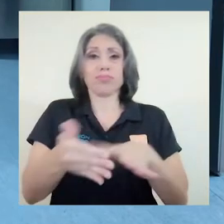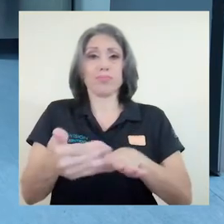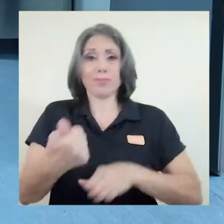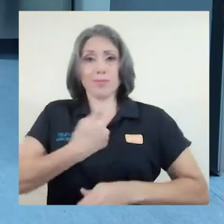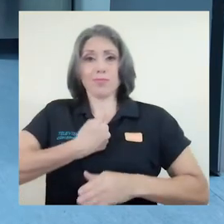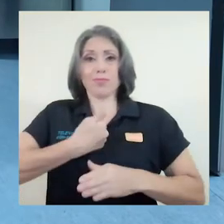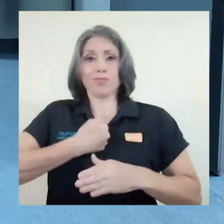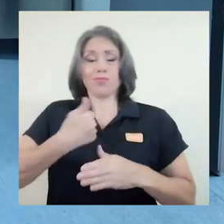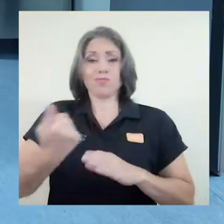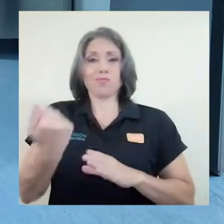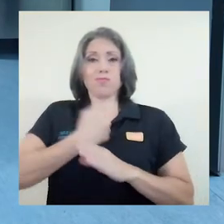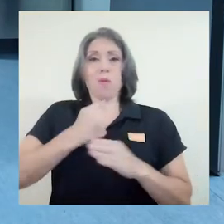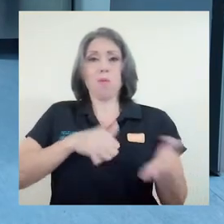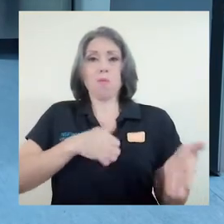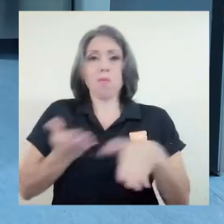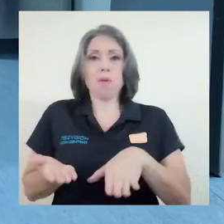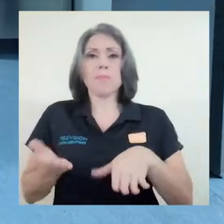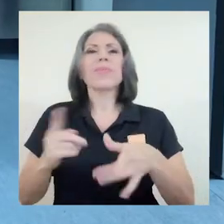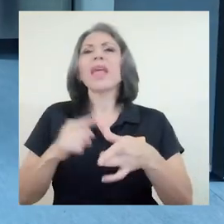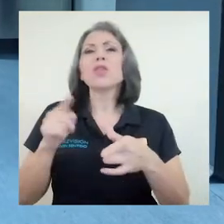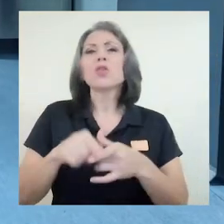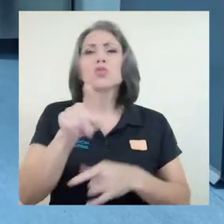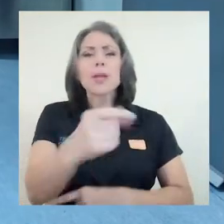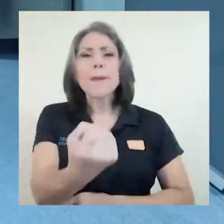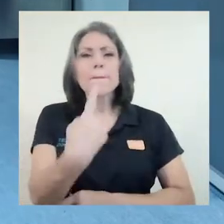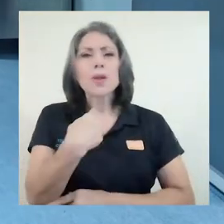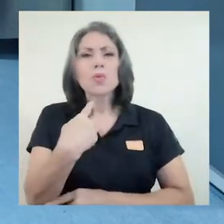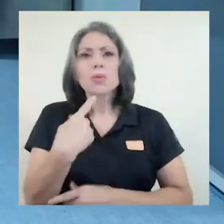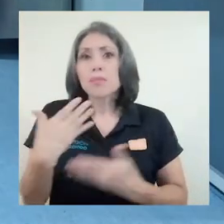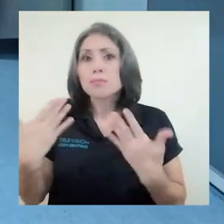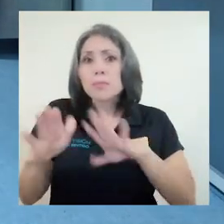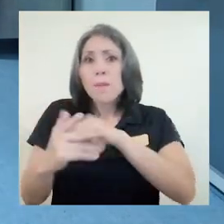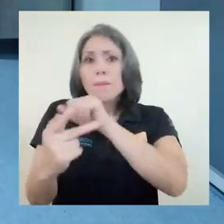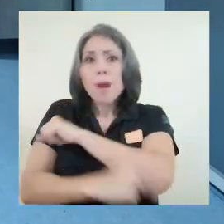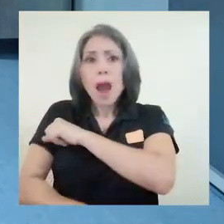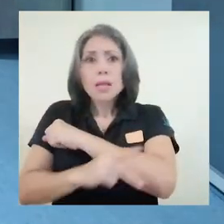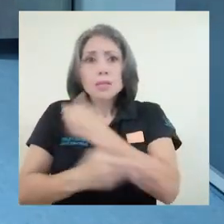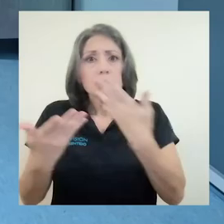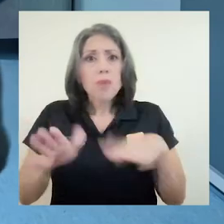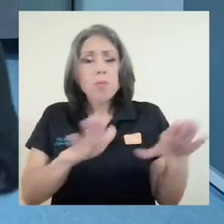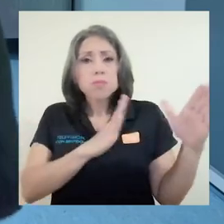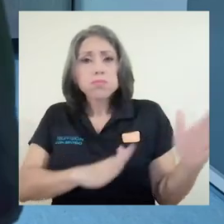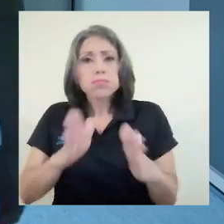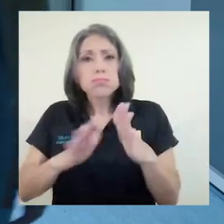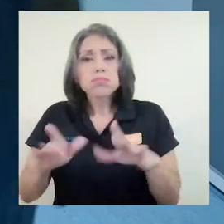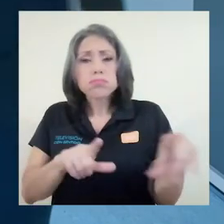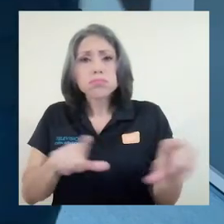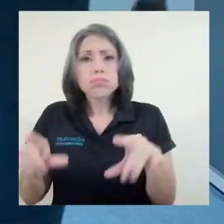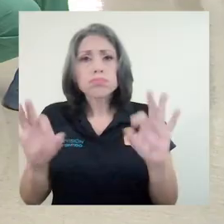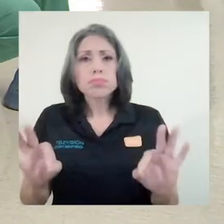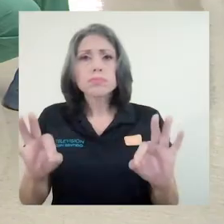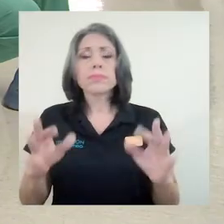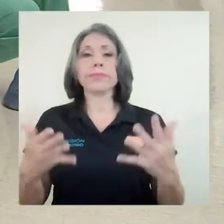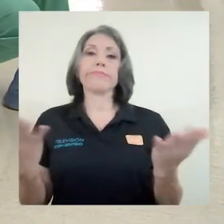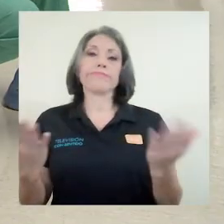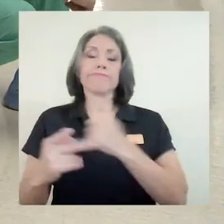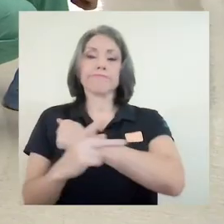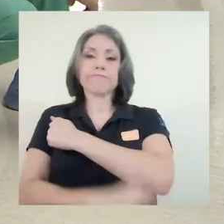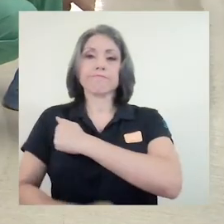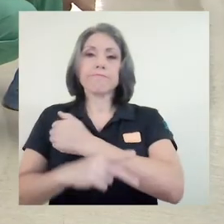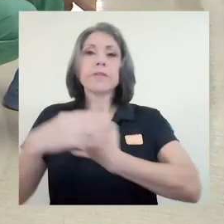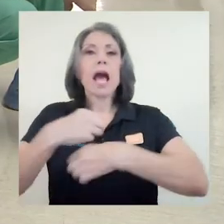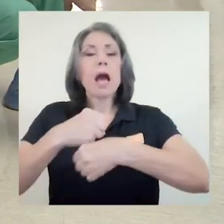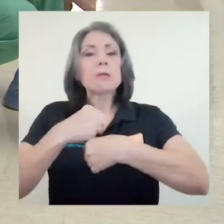y el país está haciendo lo mejor que se puede en este momento y todo está saliendo excelente pero necesitamos